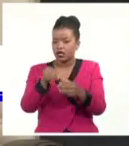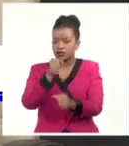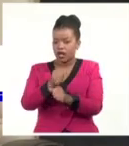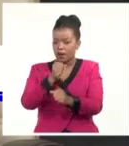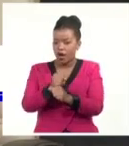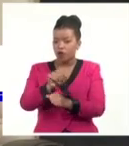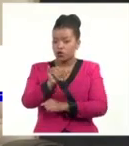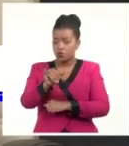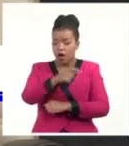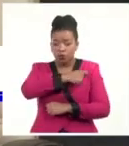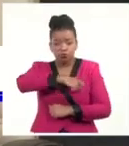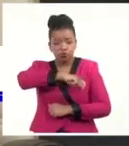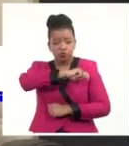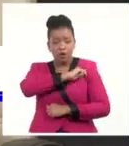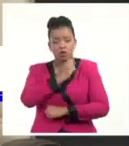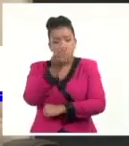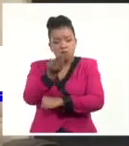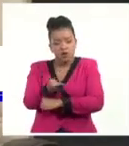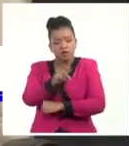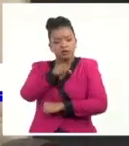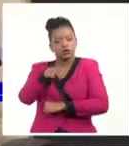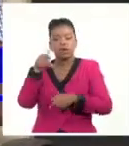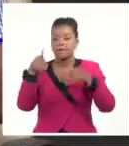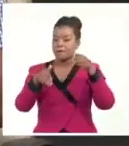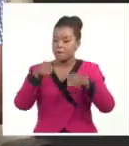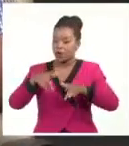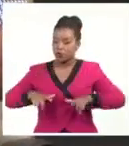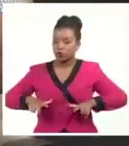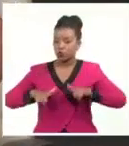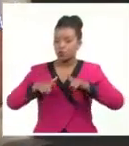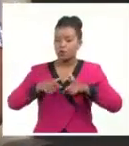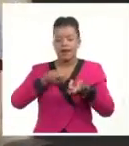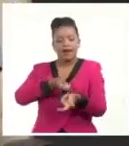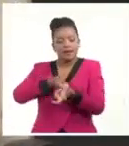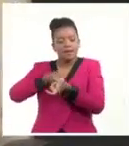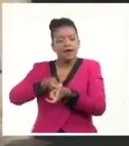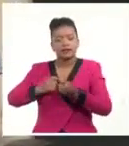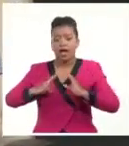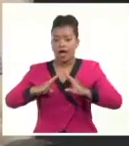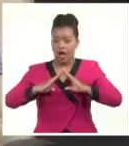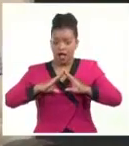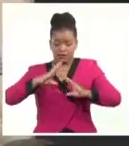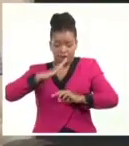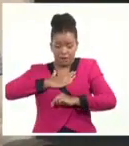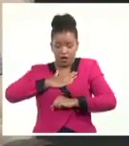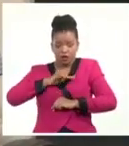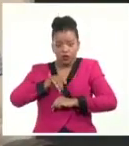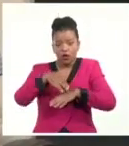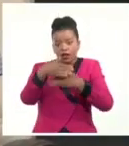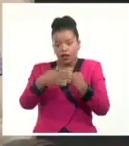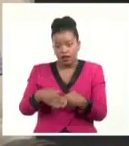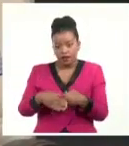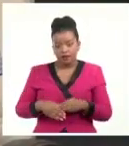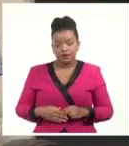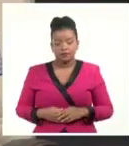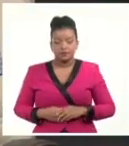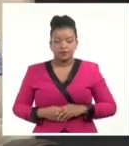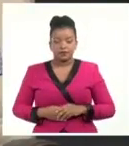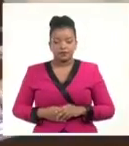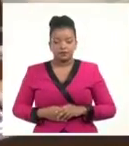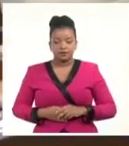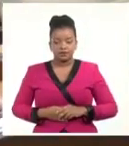ahí convocar también para que la gente participe activamente dentro de sus viviendas y también como parte de todo el